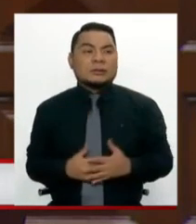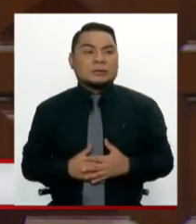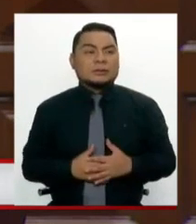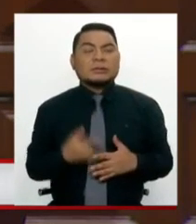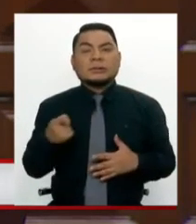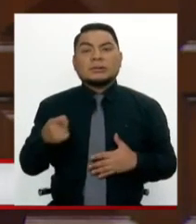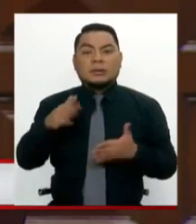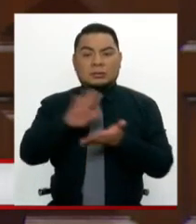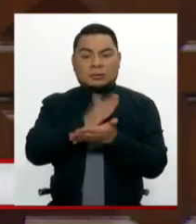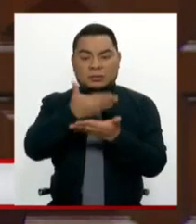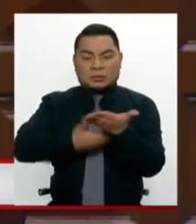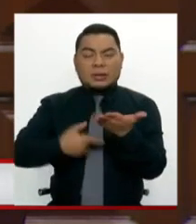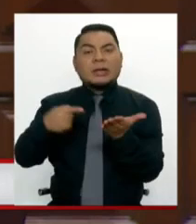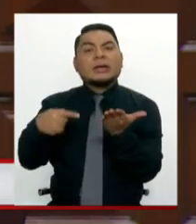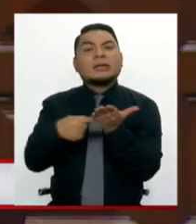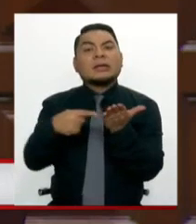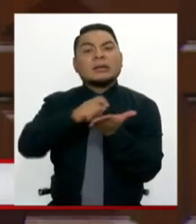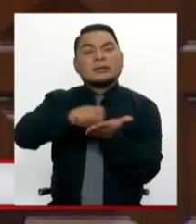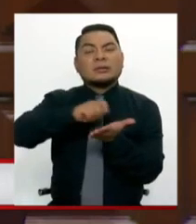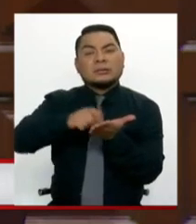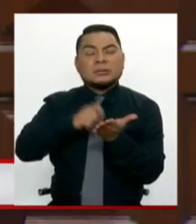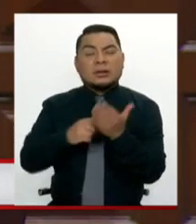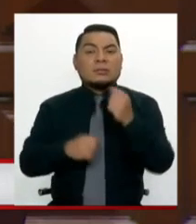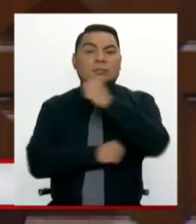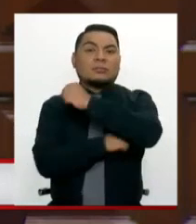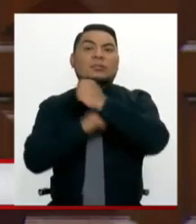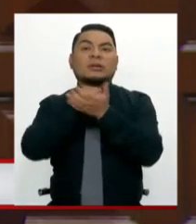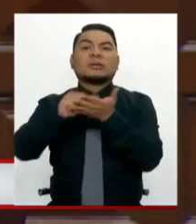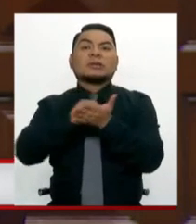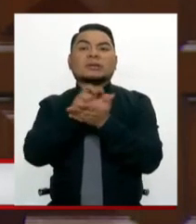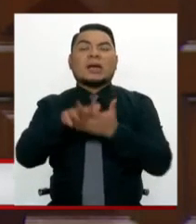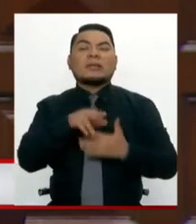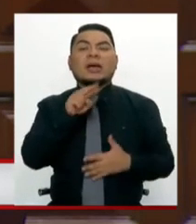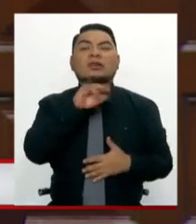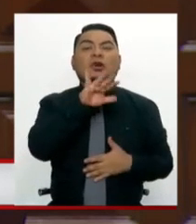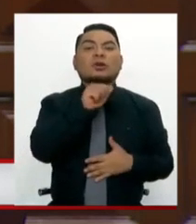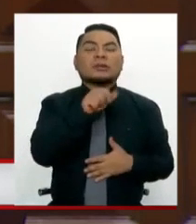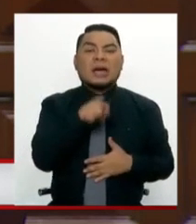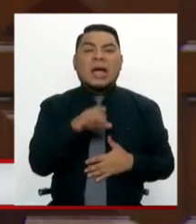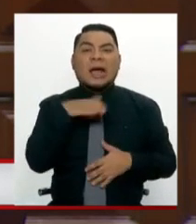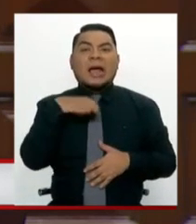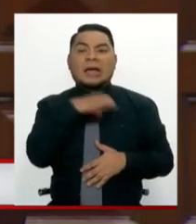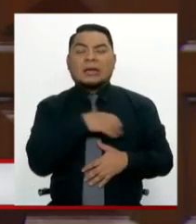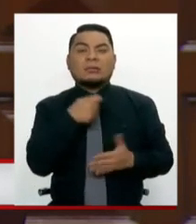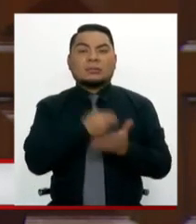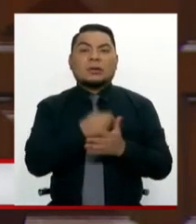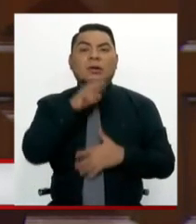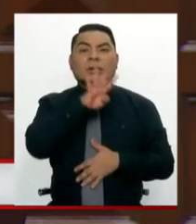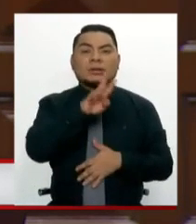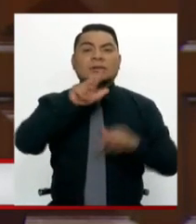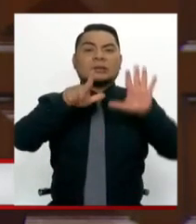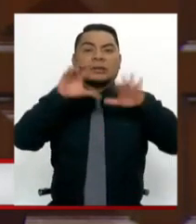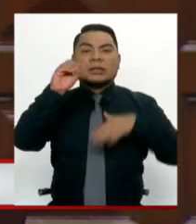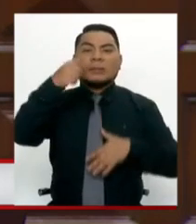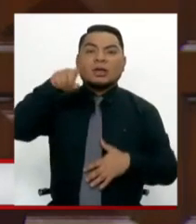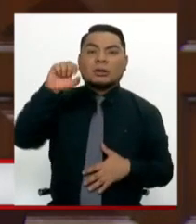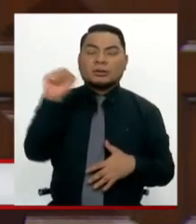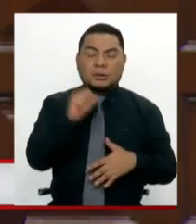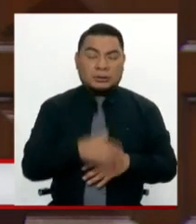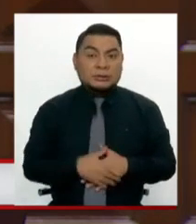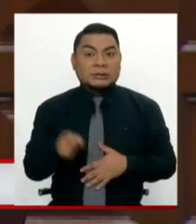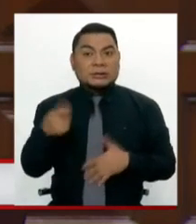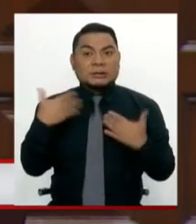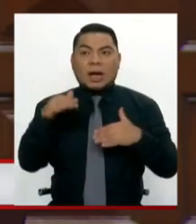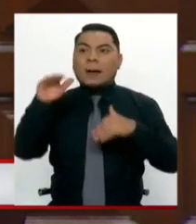del expediente técnico de la obra Puente Santa Rosa Callao con un monto de 470 millones de soles y